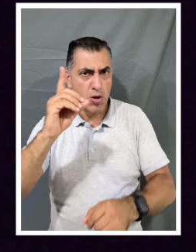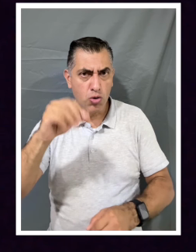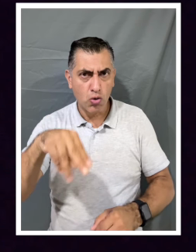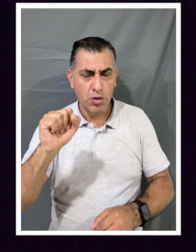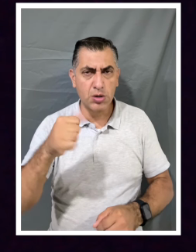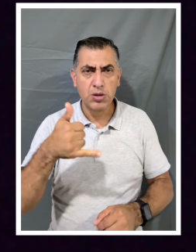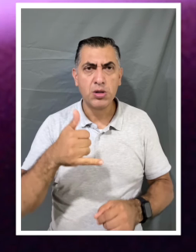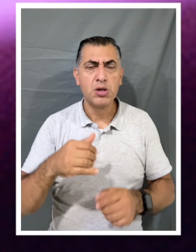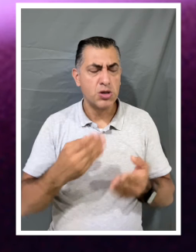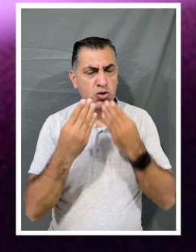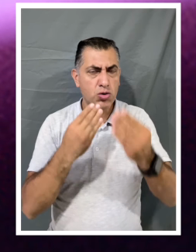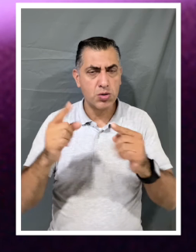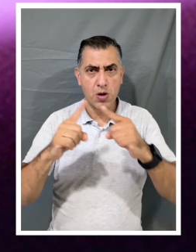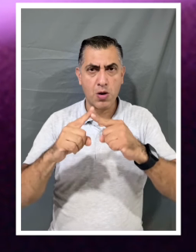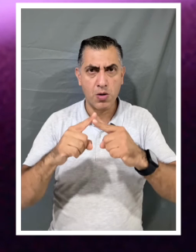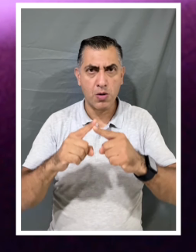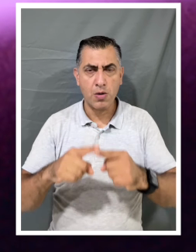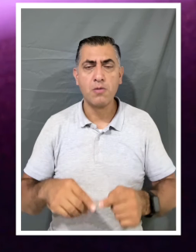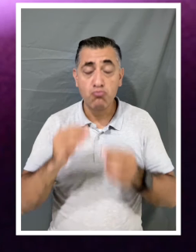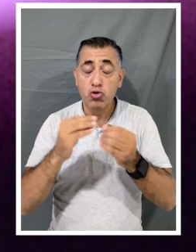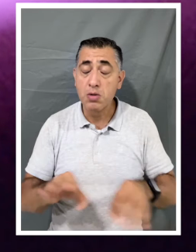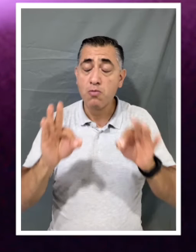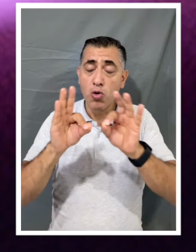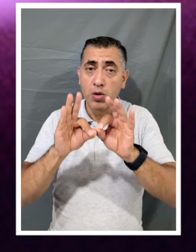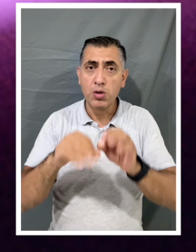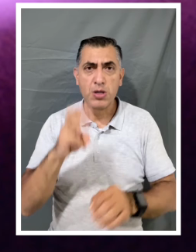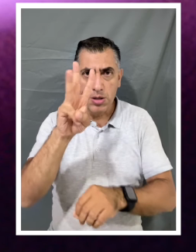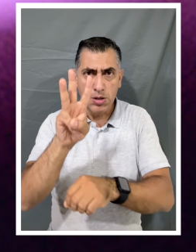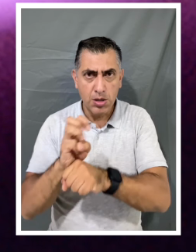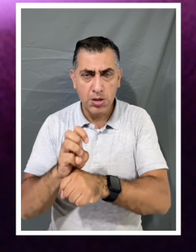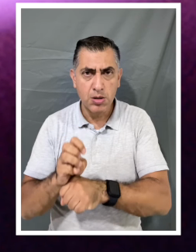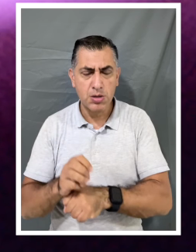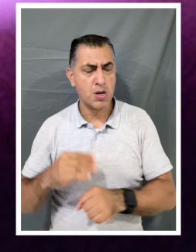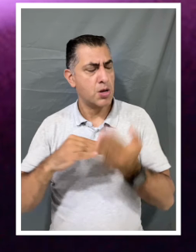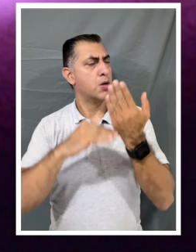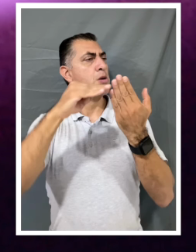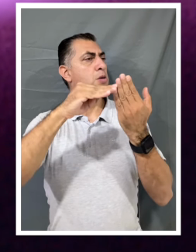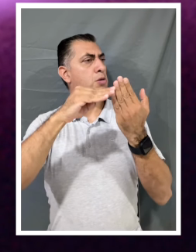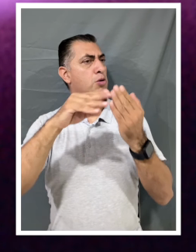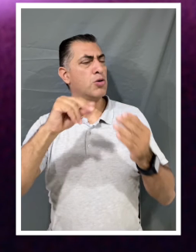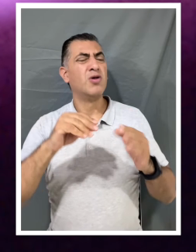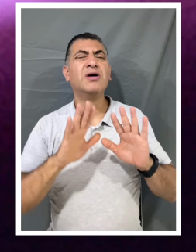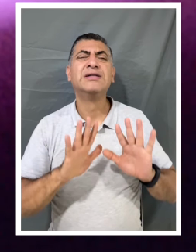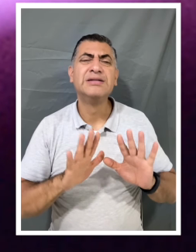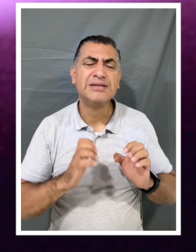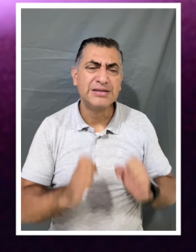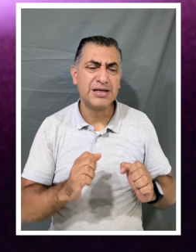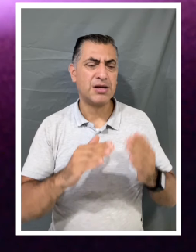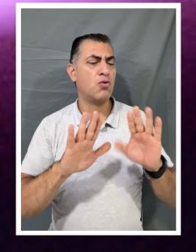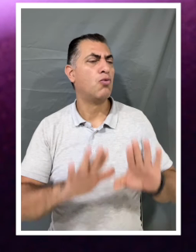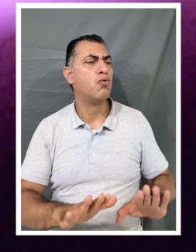dones y empieces a servir en nuestra iglesia es importantísimo eso Y por último madurez no te quedes no te